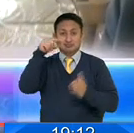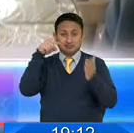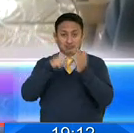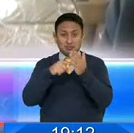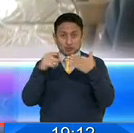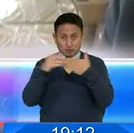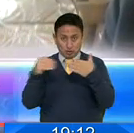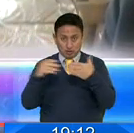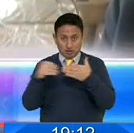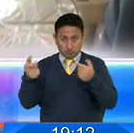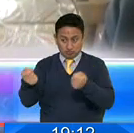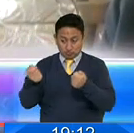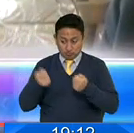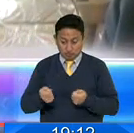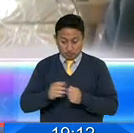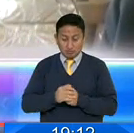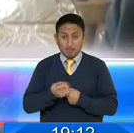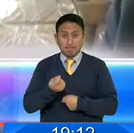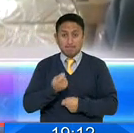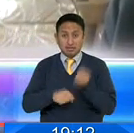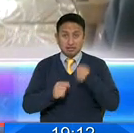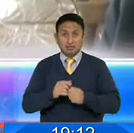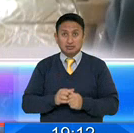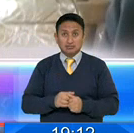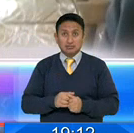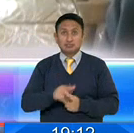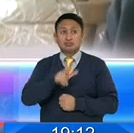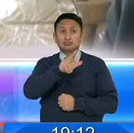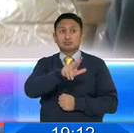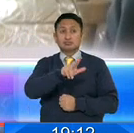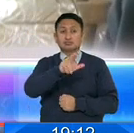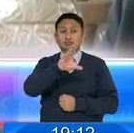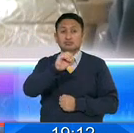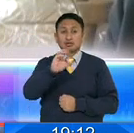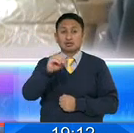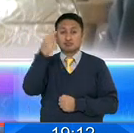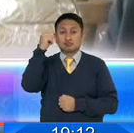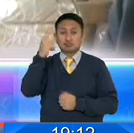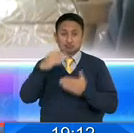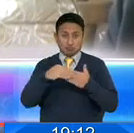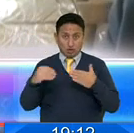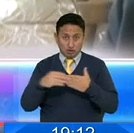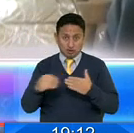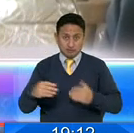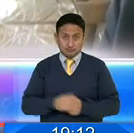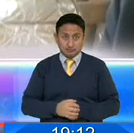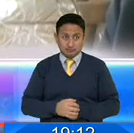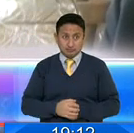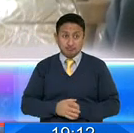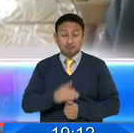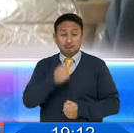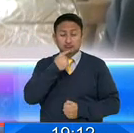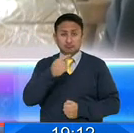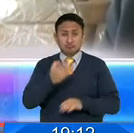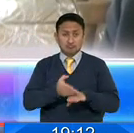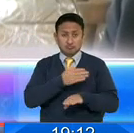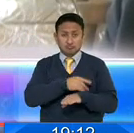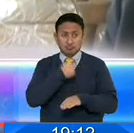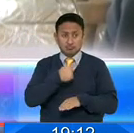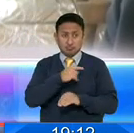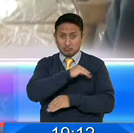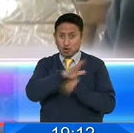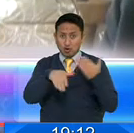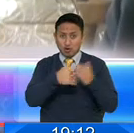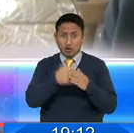para la venta del fuel oil por 300 millones de dólares. En principio se hablaba que era por la importación de combustibles,